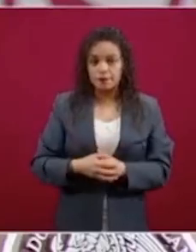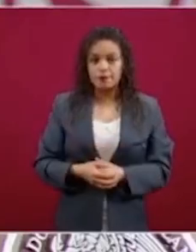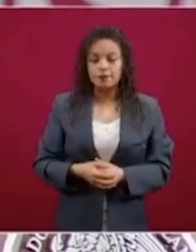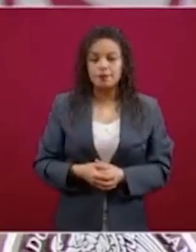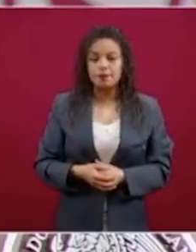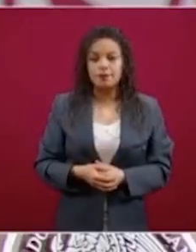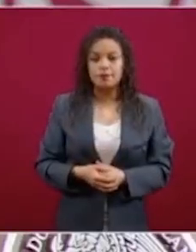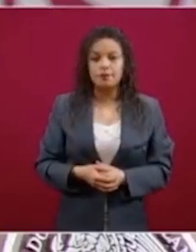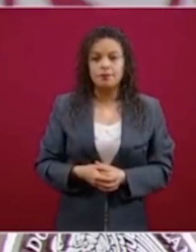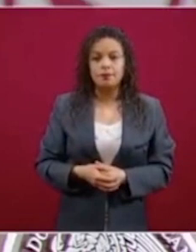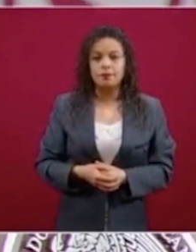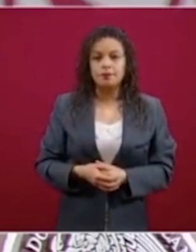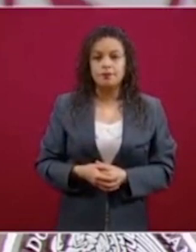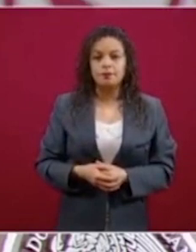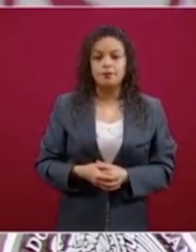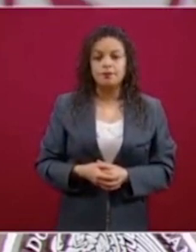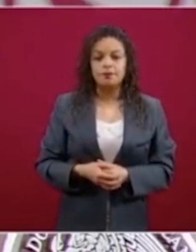hagan,